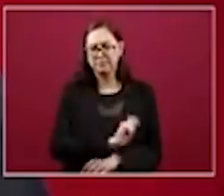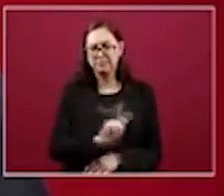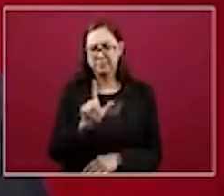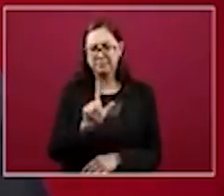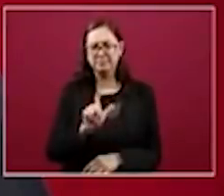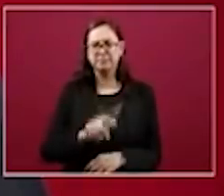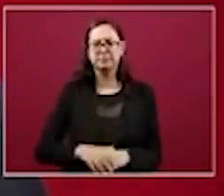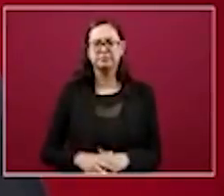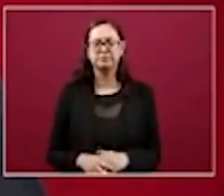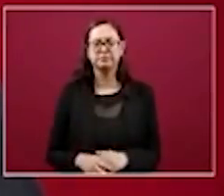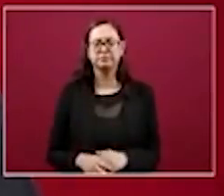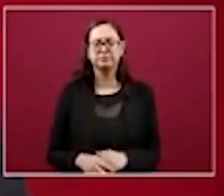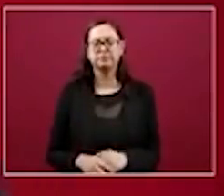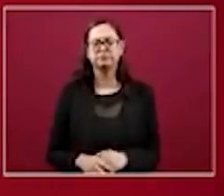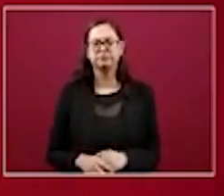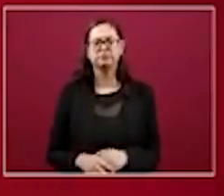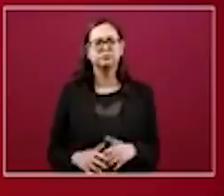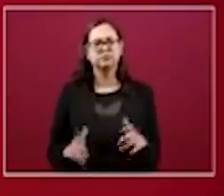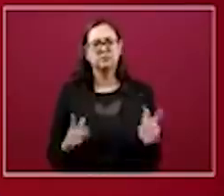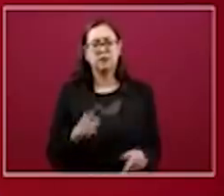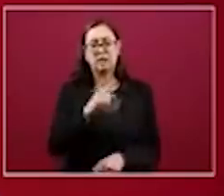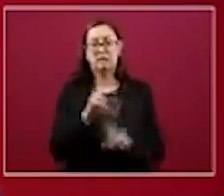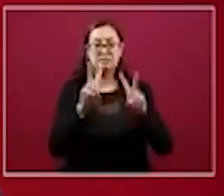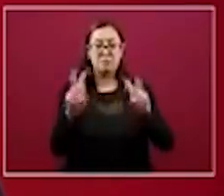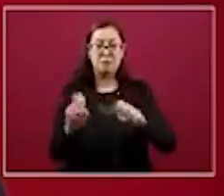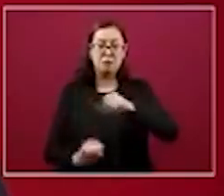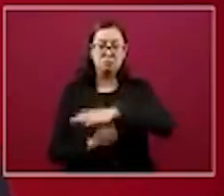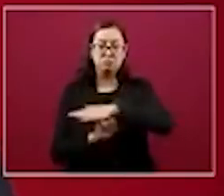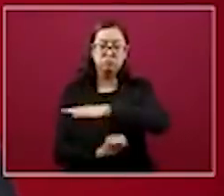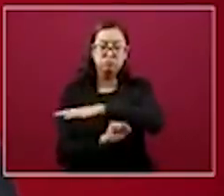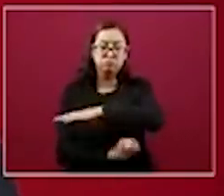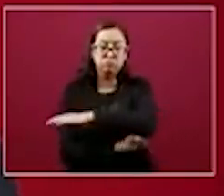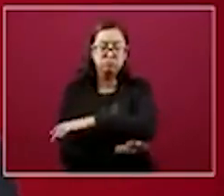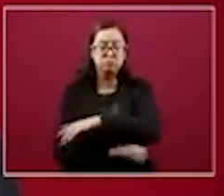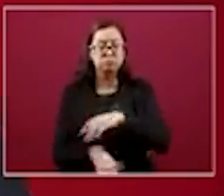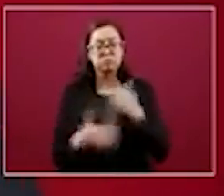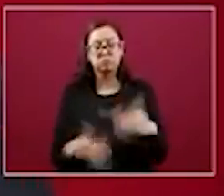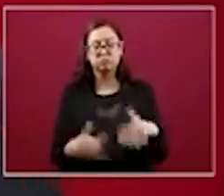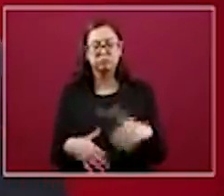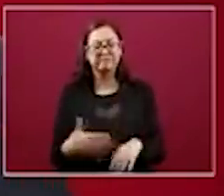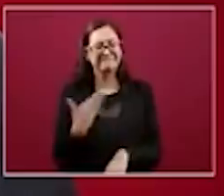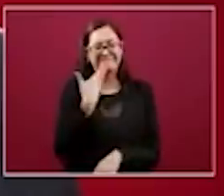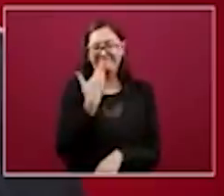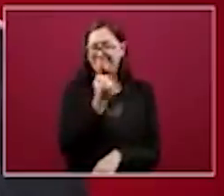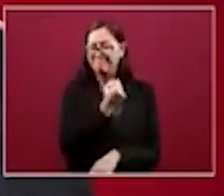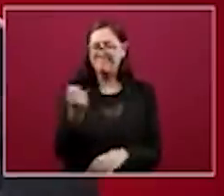profesional, es de los mejores estructuristas del país,